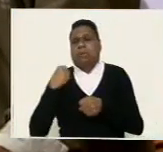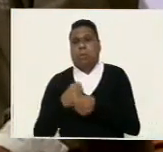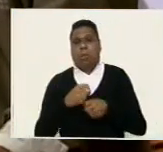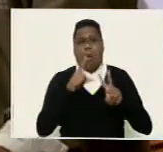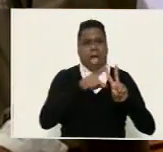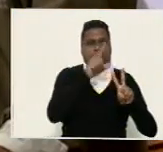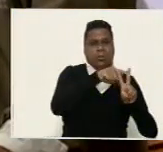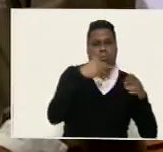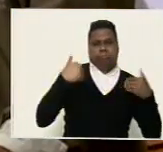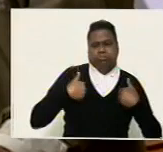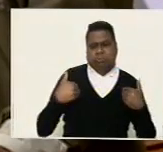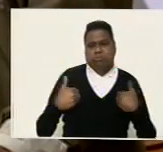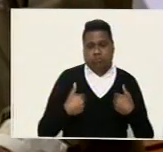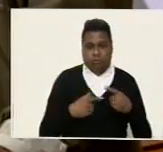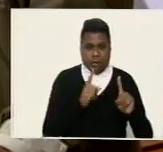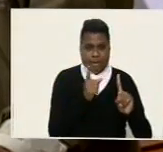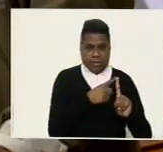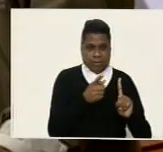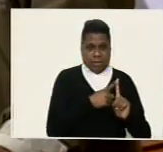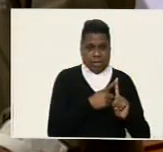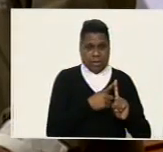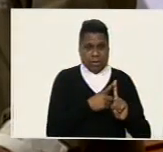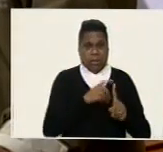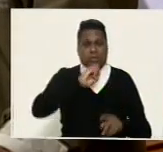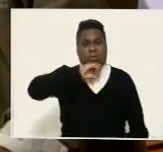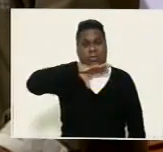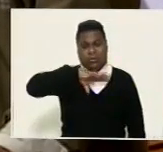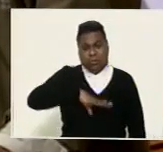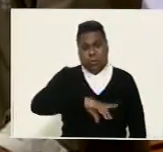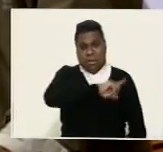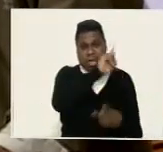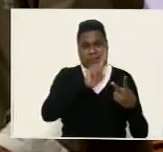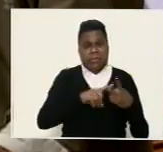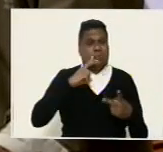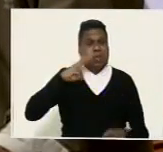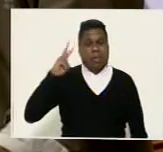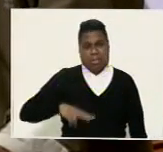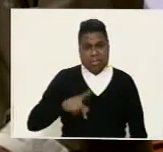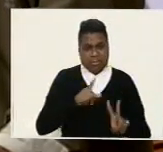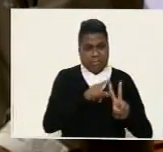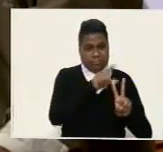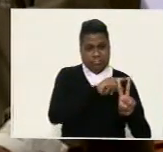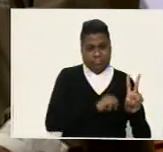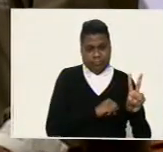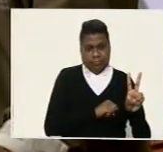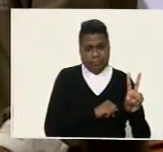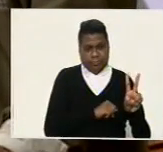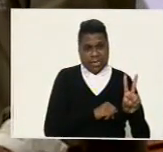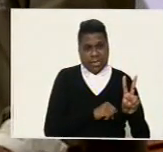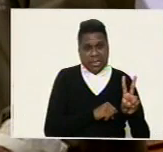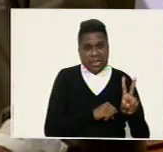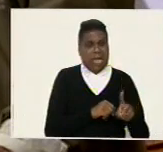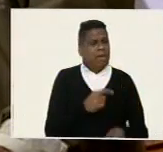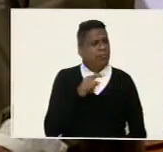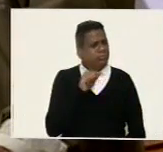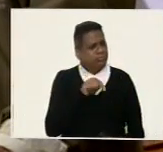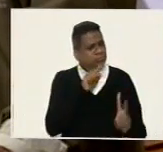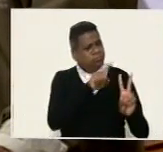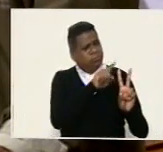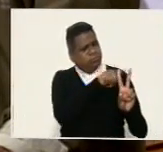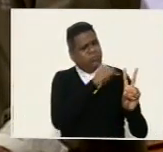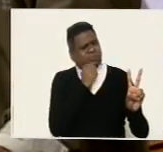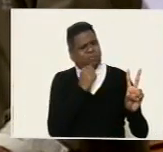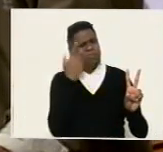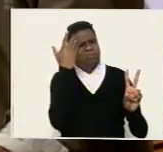fundamentales. Primero, el legado histórico, y segundo, la verdad. Esto lo comprendió